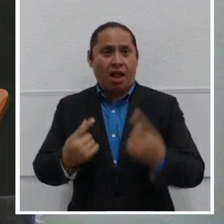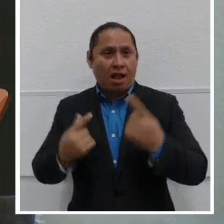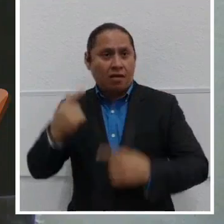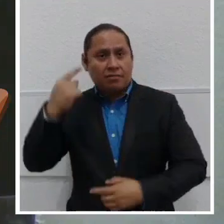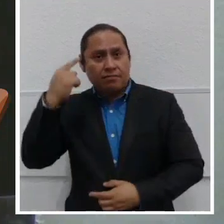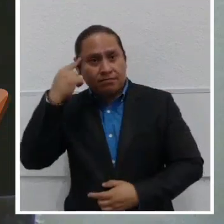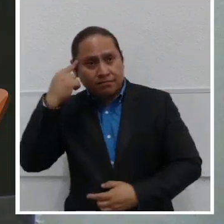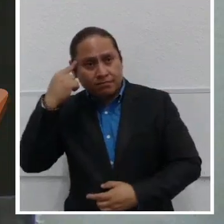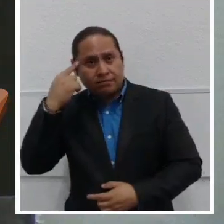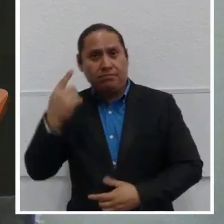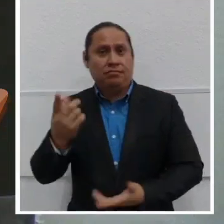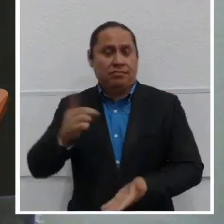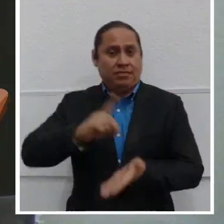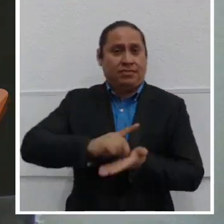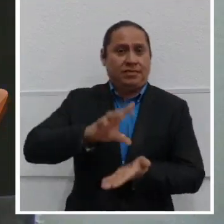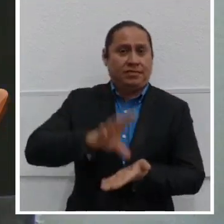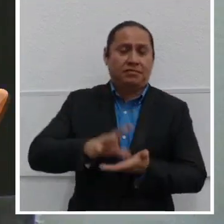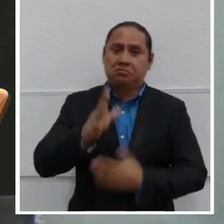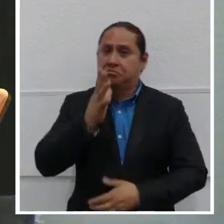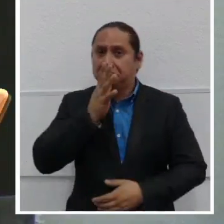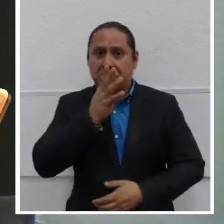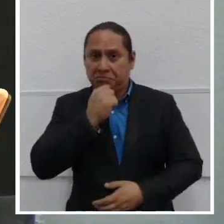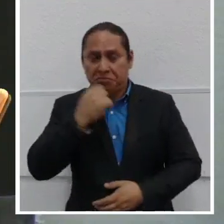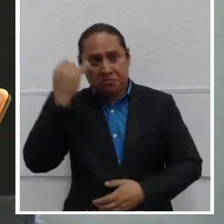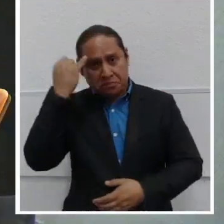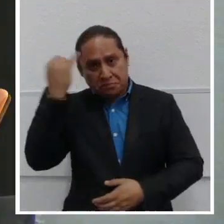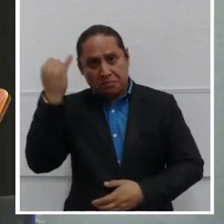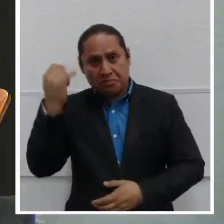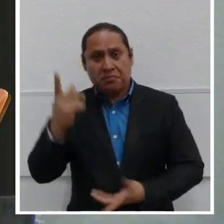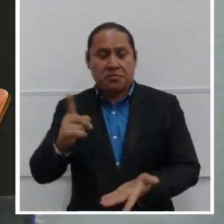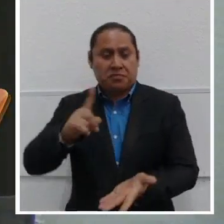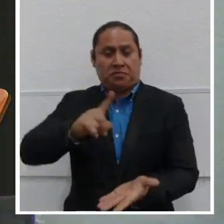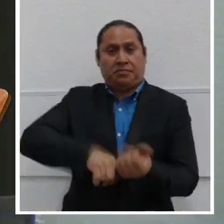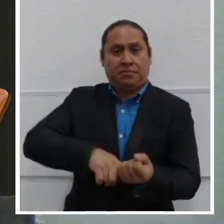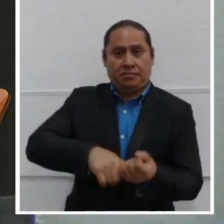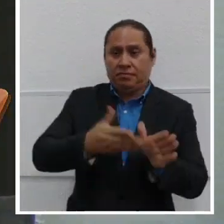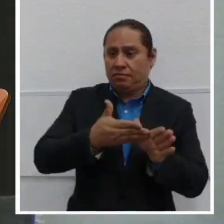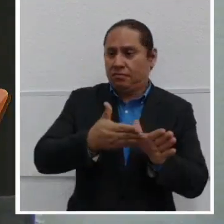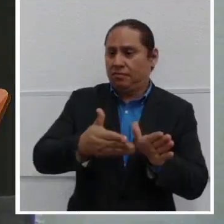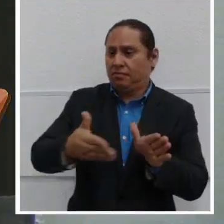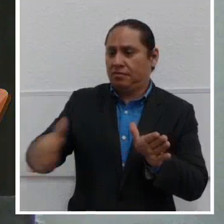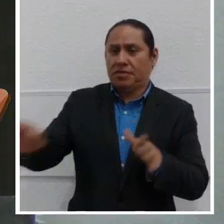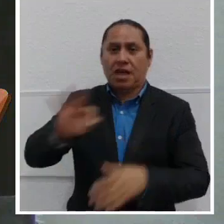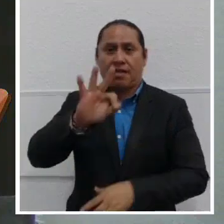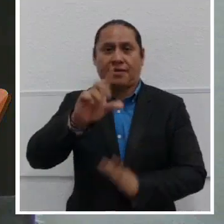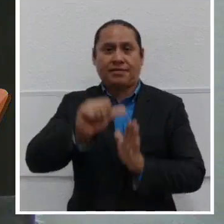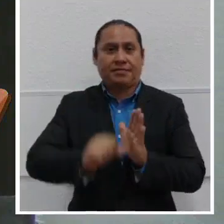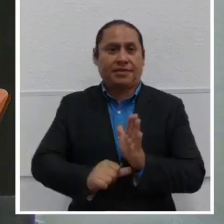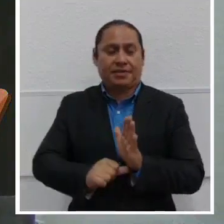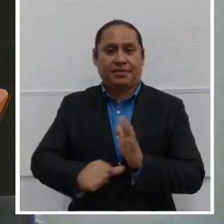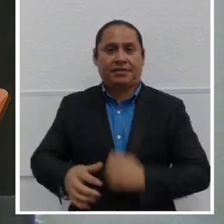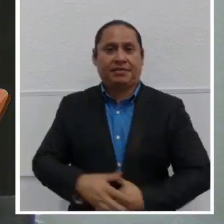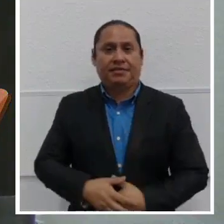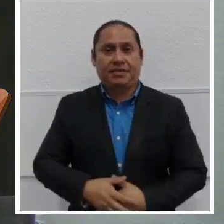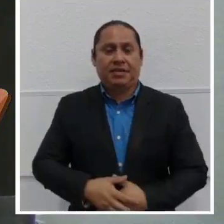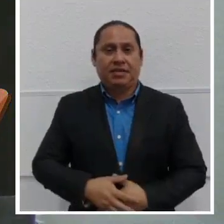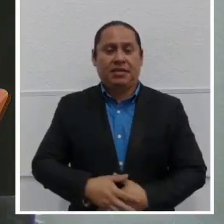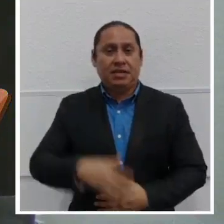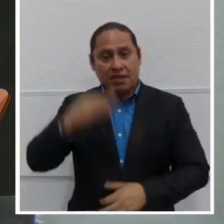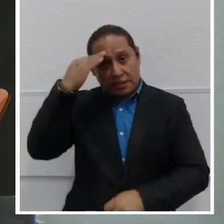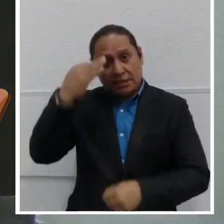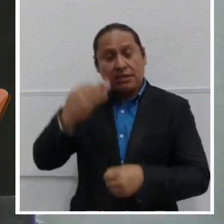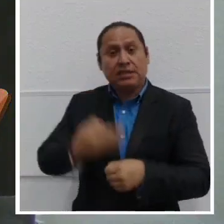mentales o algo no permitió estar dentro del término de esos tres meses en este caso esta señorita